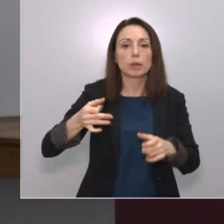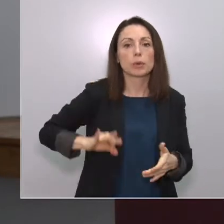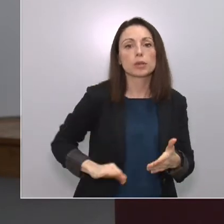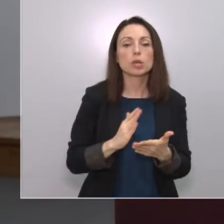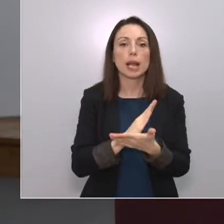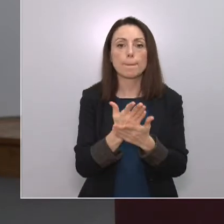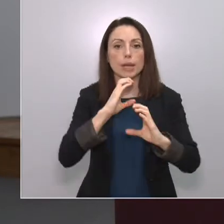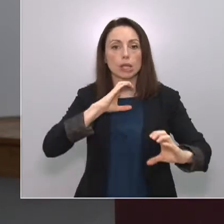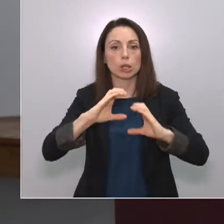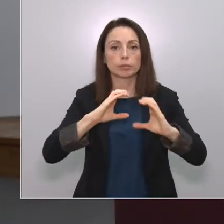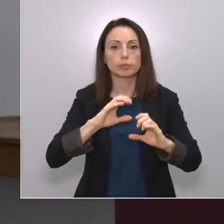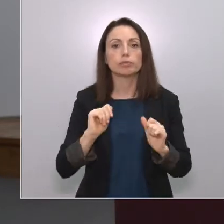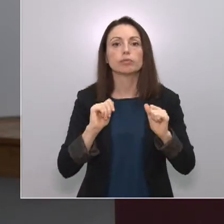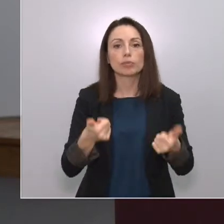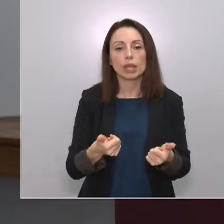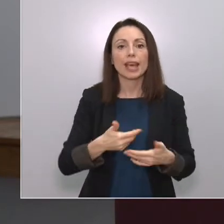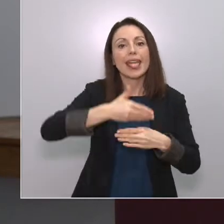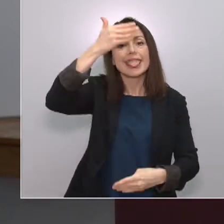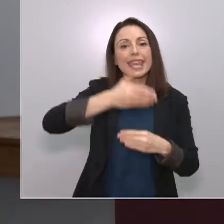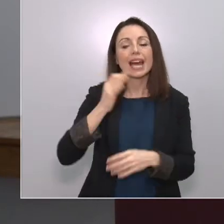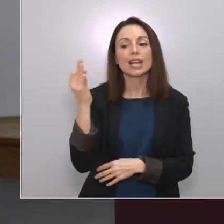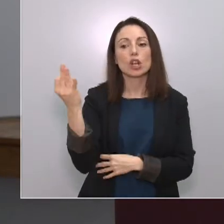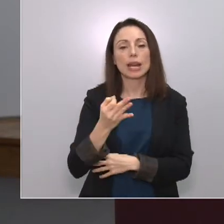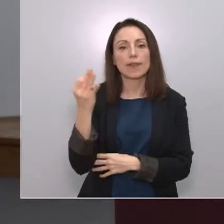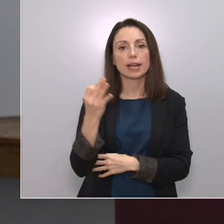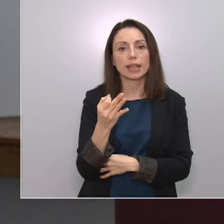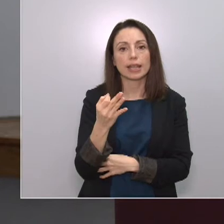de comunicación. Comenzamos con el diario La Verdad. Daniel Vidal.